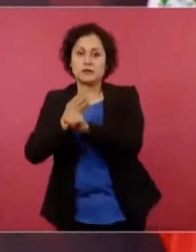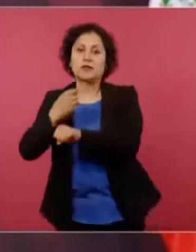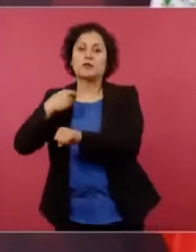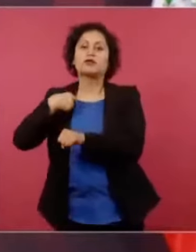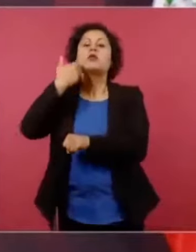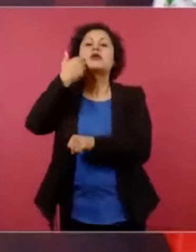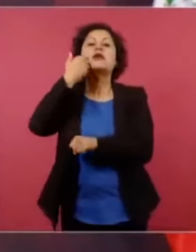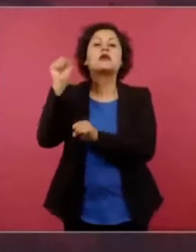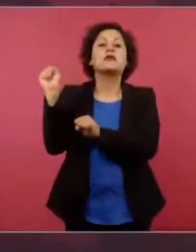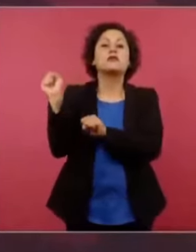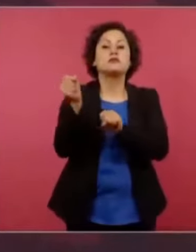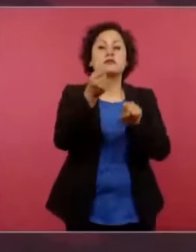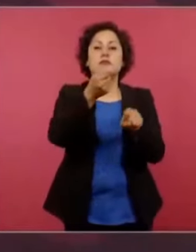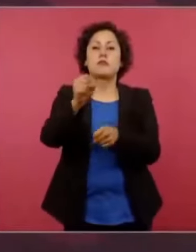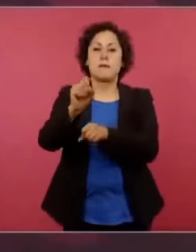entonces